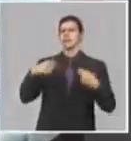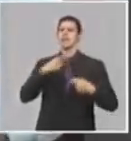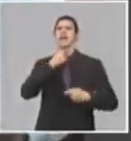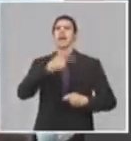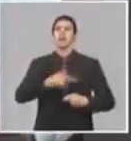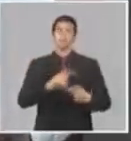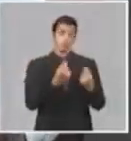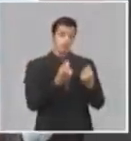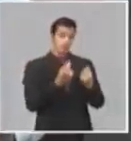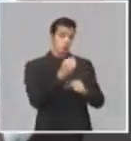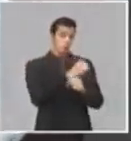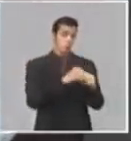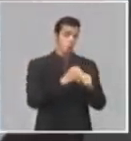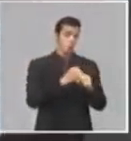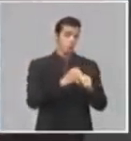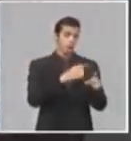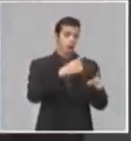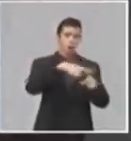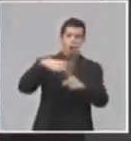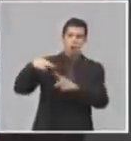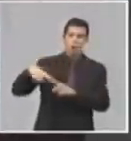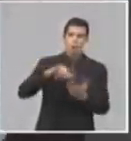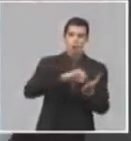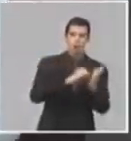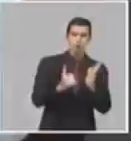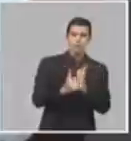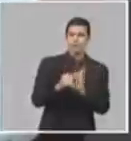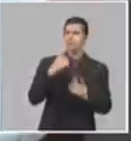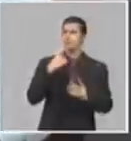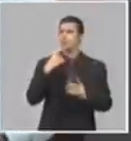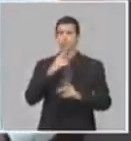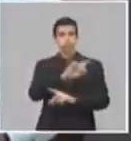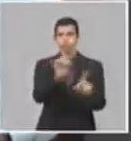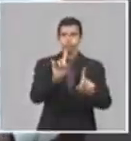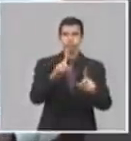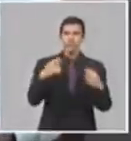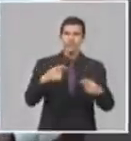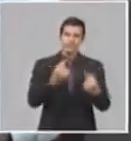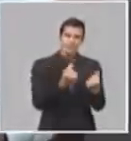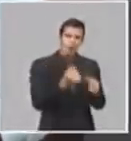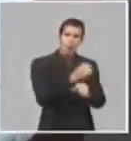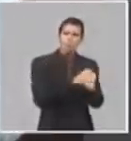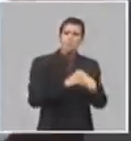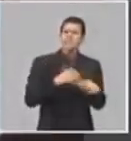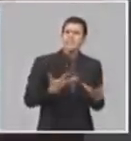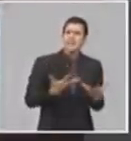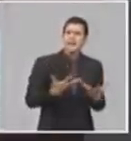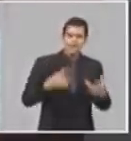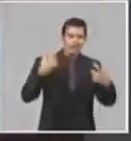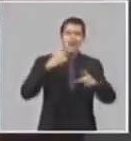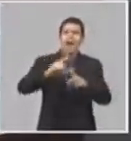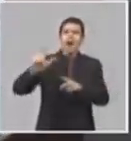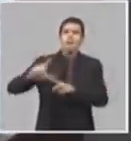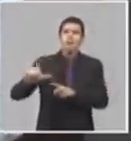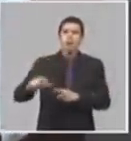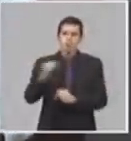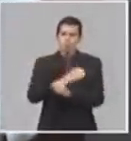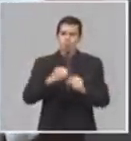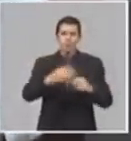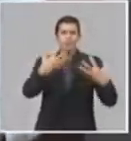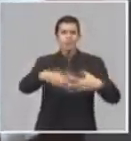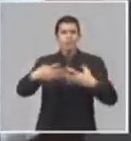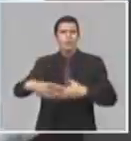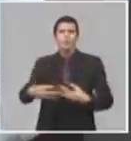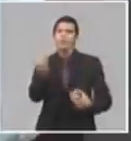lleva también la posibilidad de que puedan importar cualquiera de las formas productivas, insumos que necesitan a través